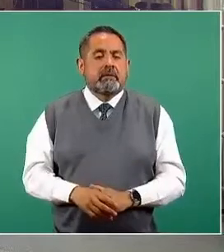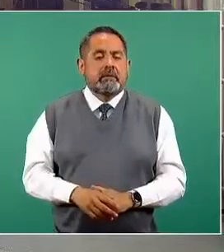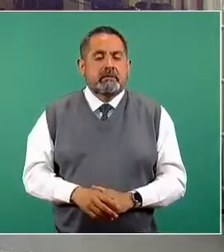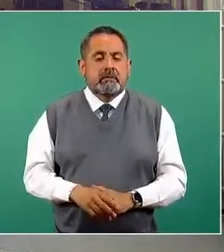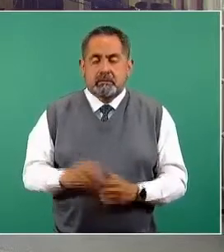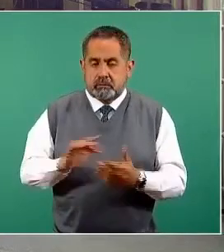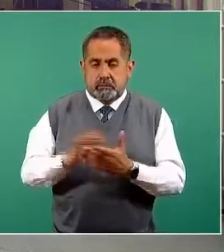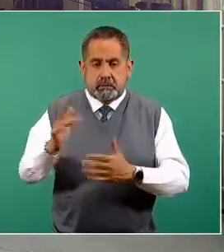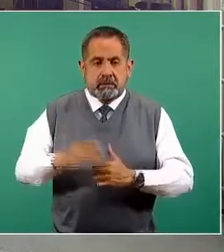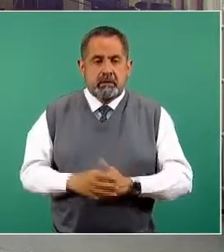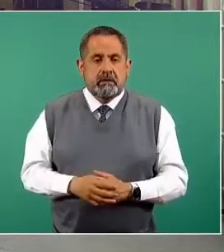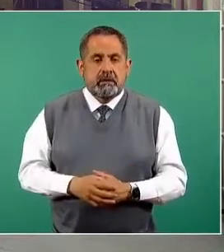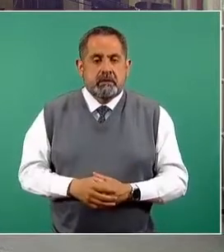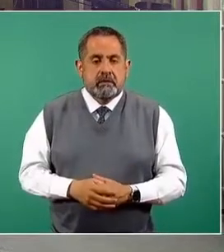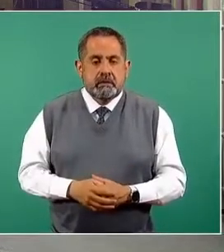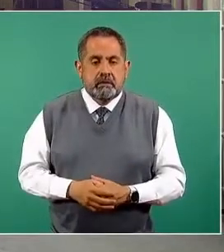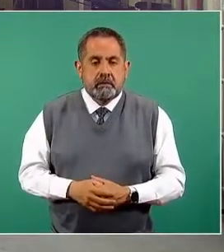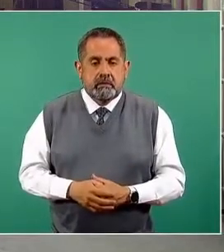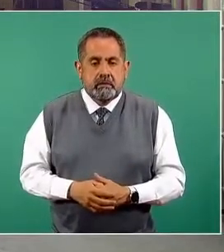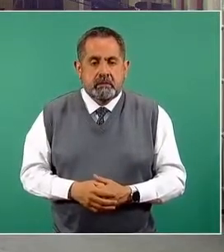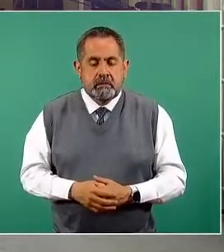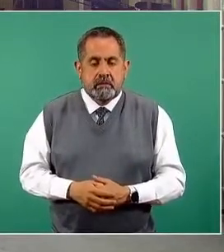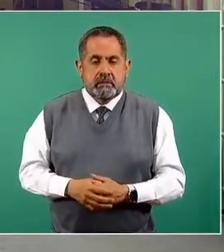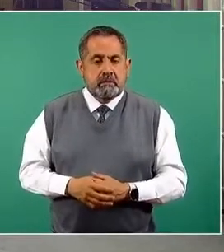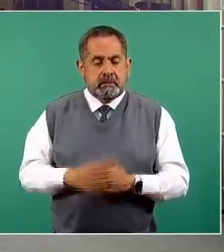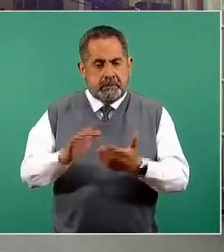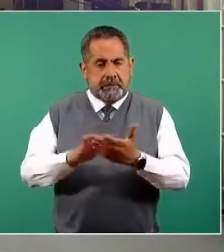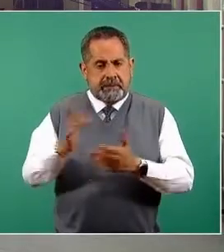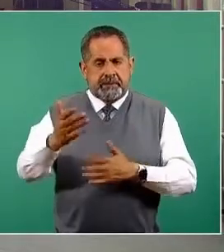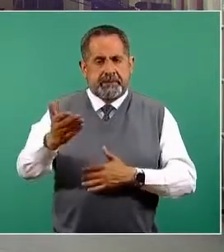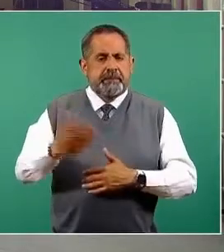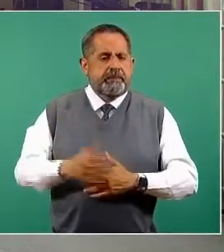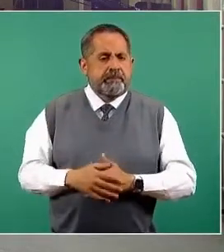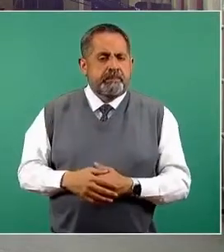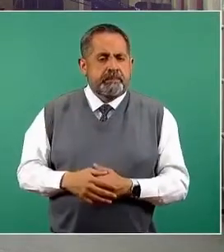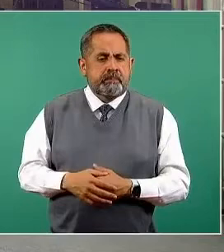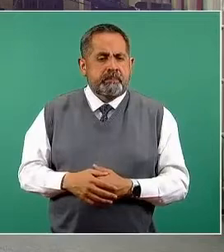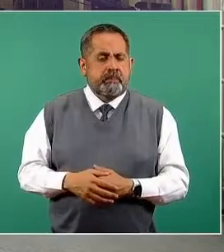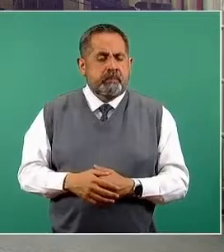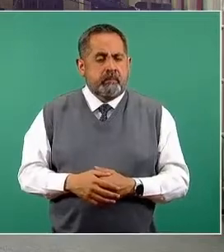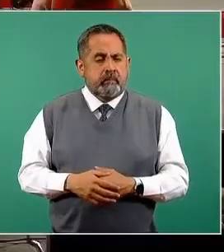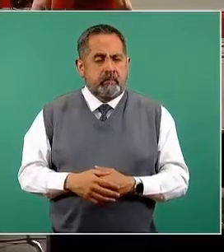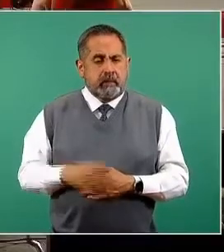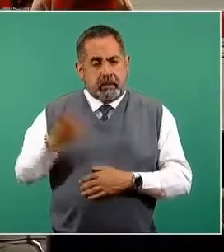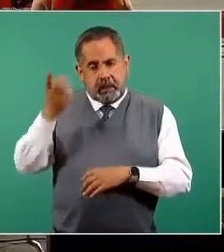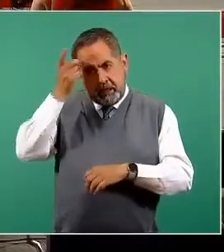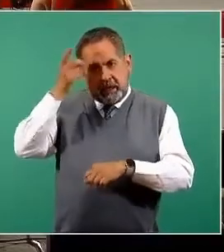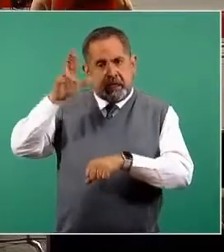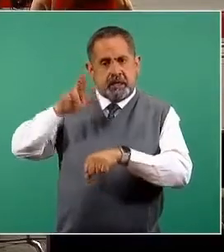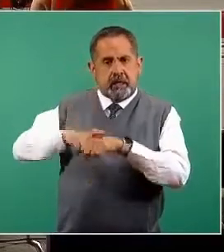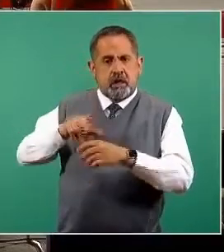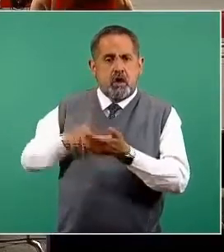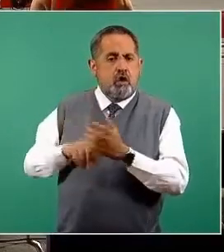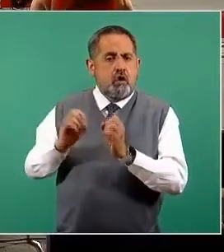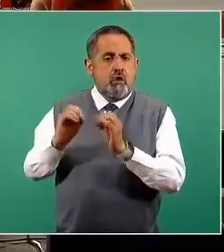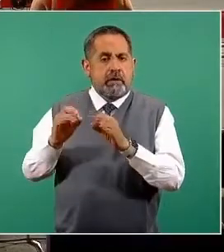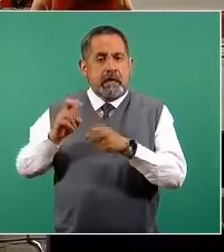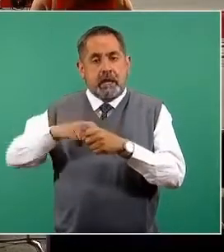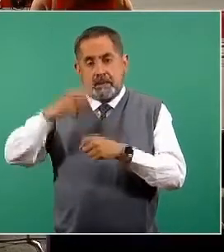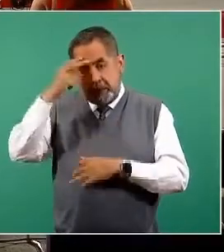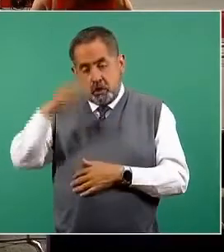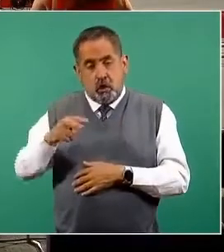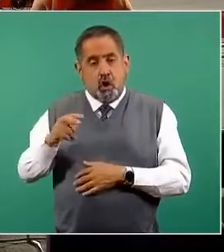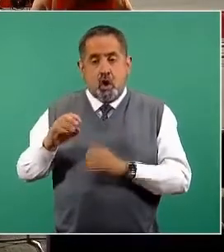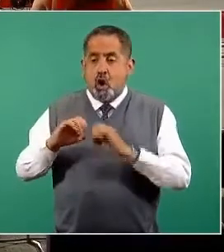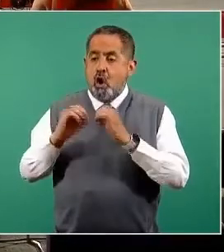Muchas gracias. Aquí, y le agradezco, el director de la oficina en México de